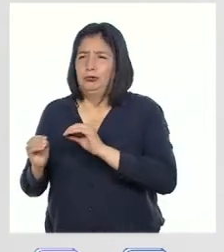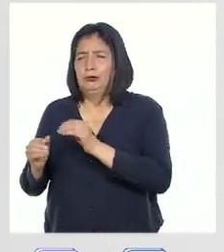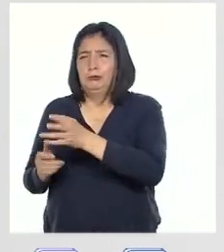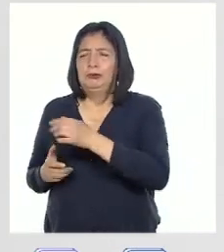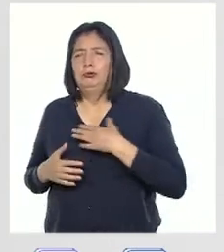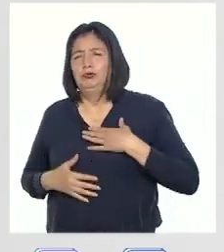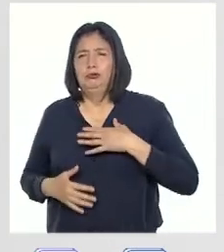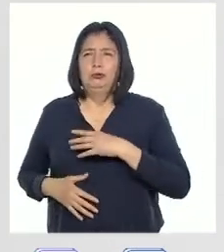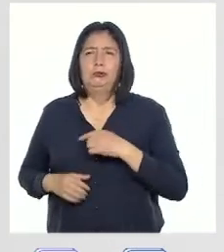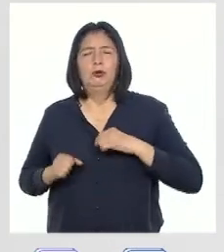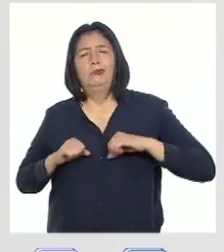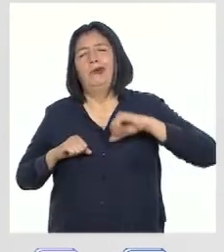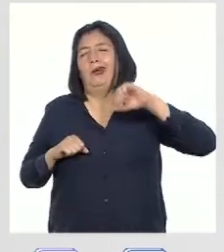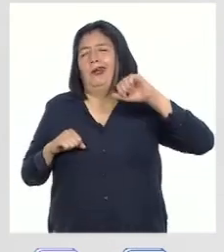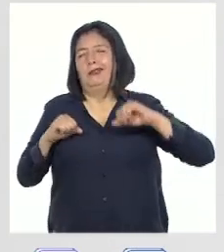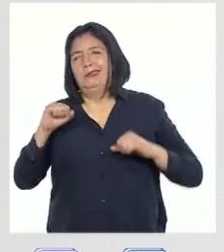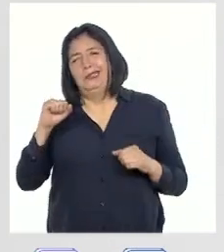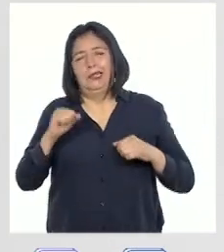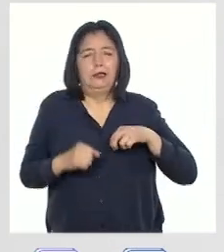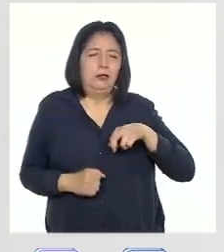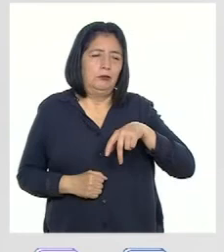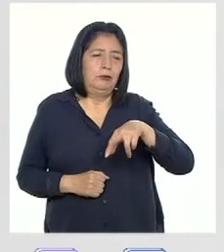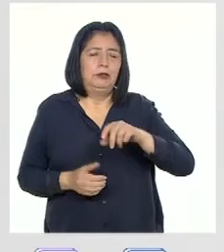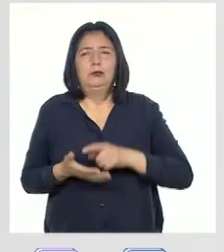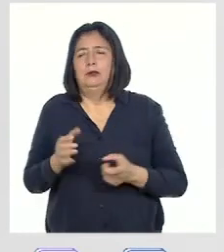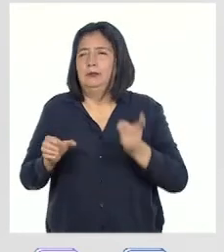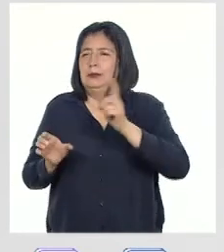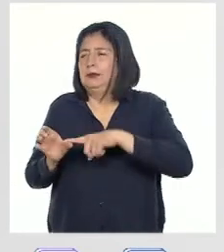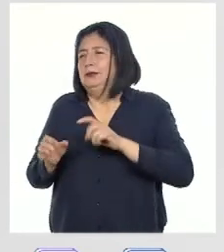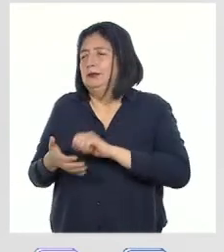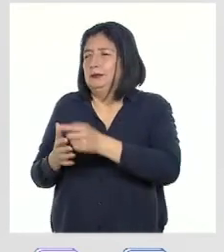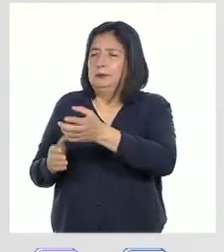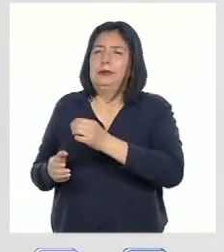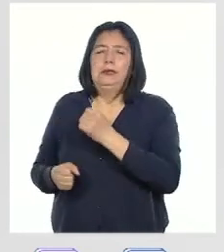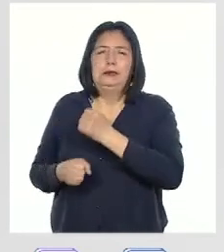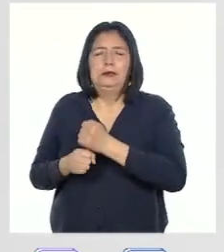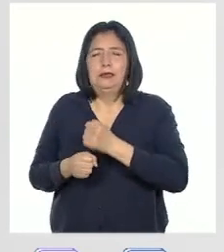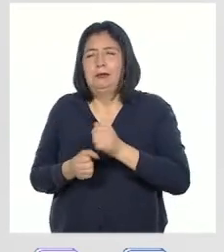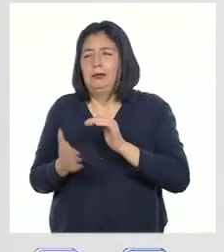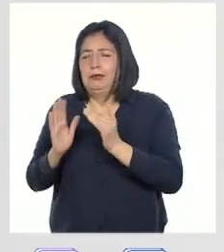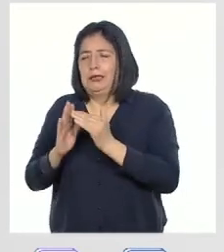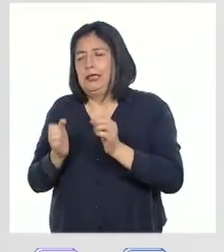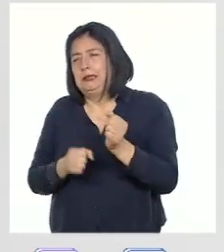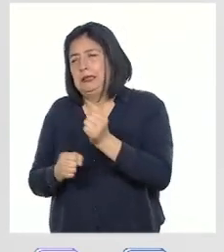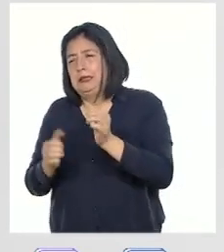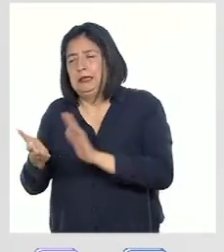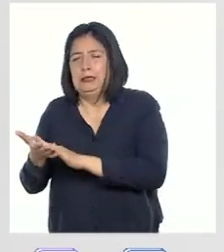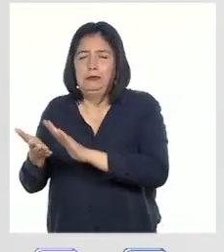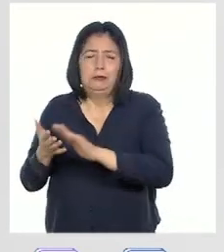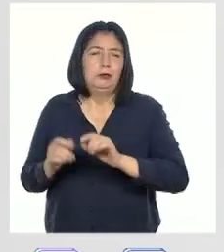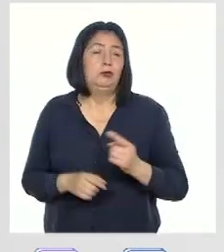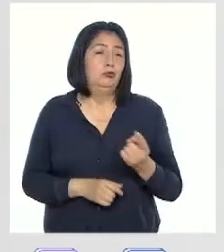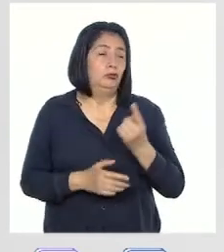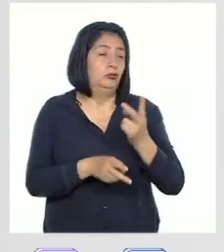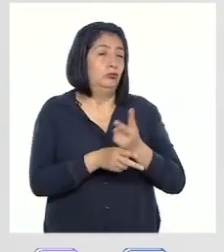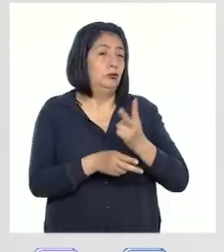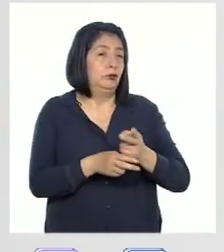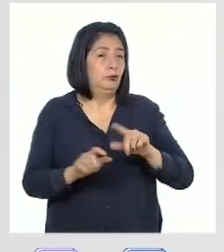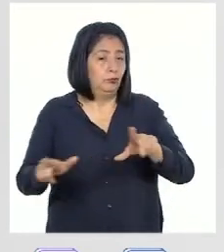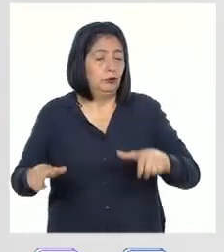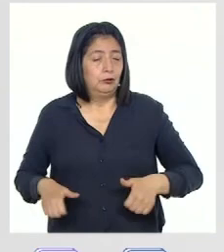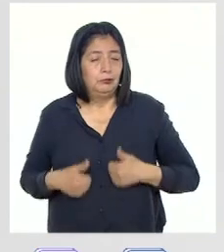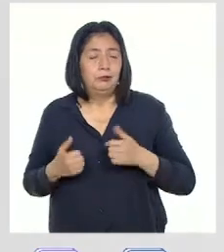minutos, como estirarnos, caminar o participar de las tareas de la casa. Así no solo cuidaremos el lugar donde vivimos, sino